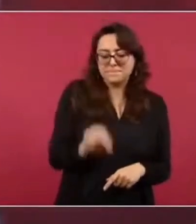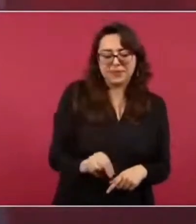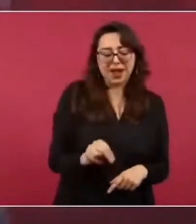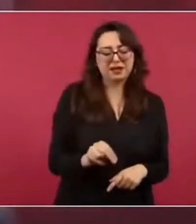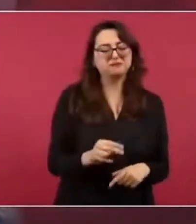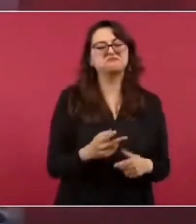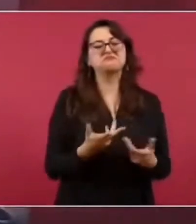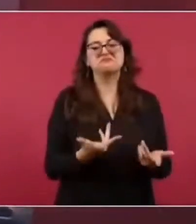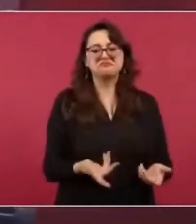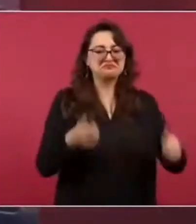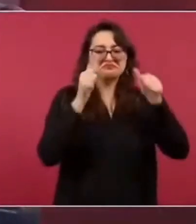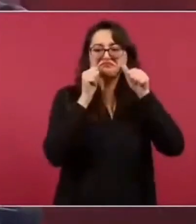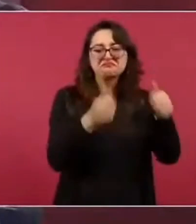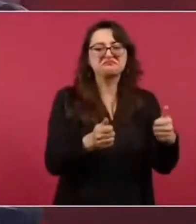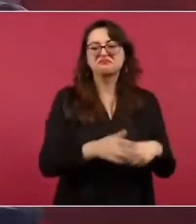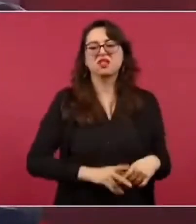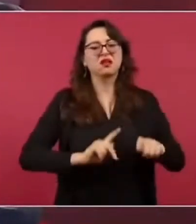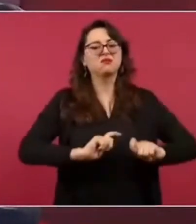en todo.